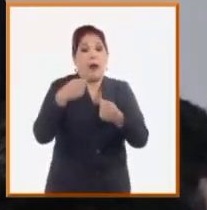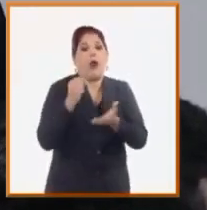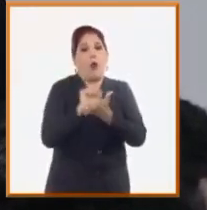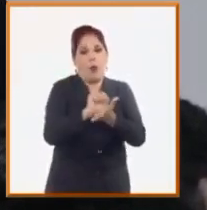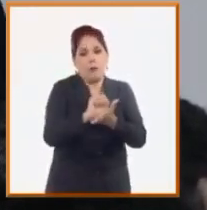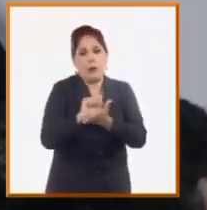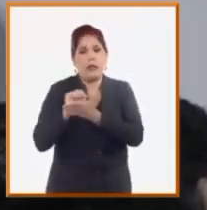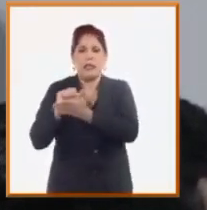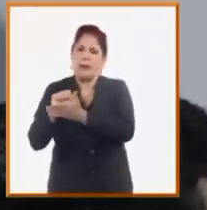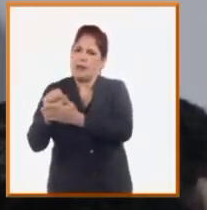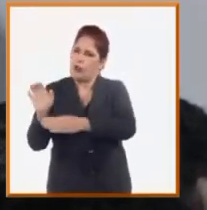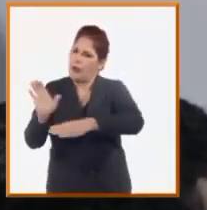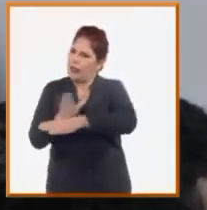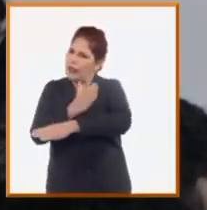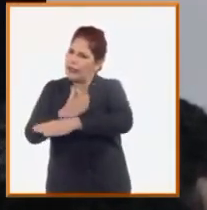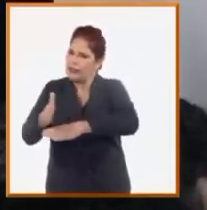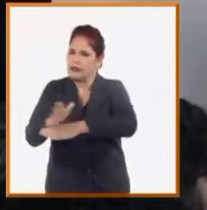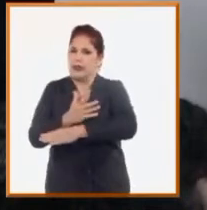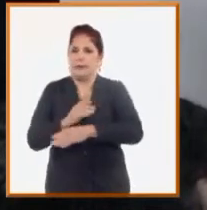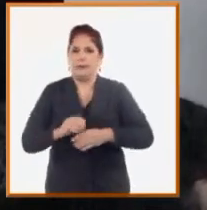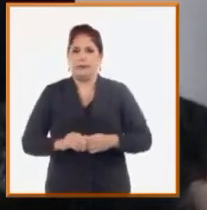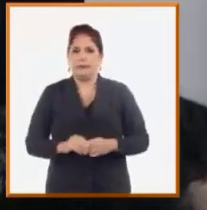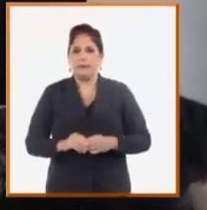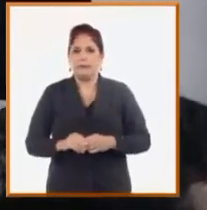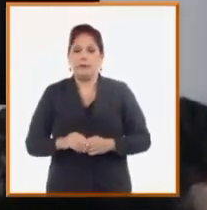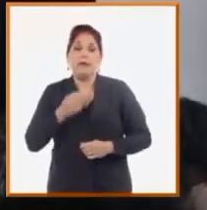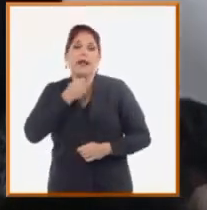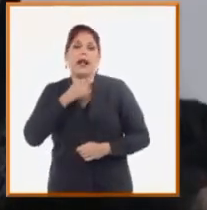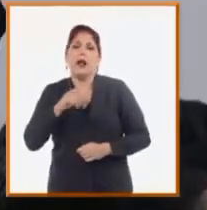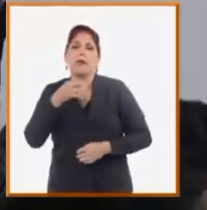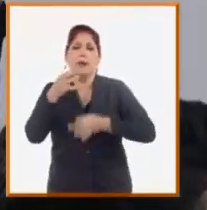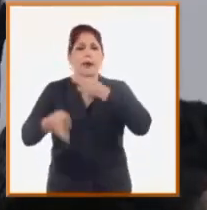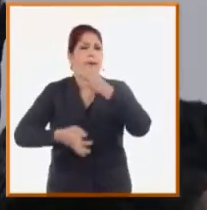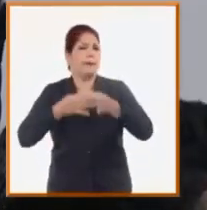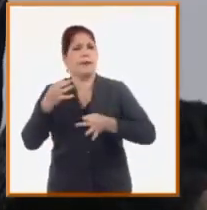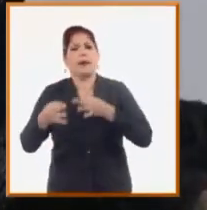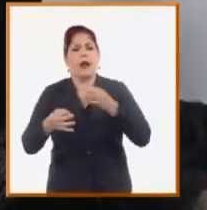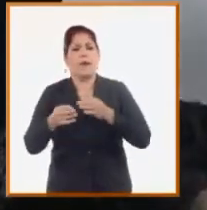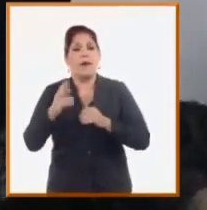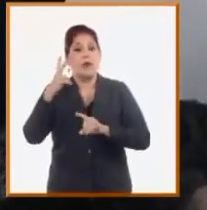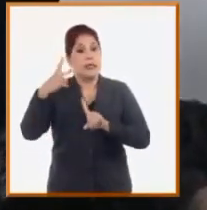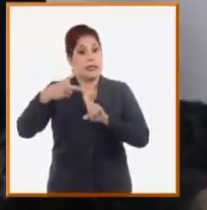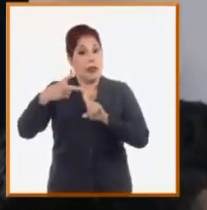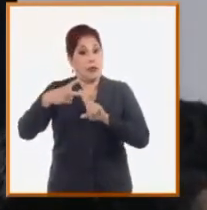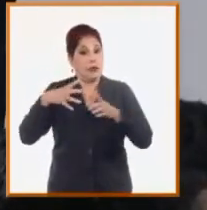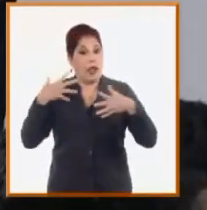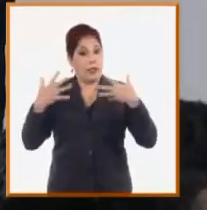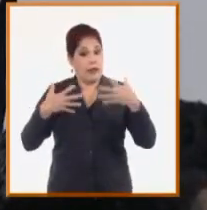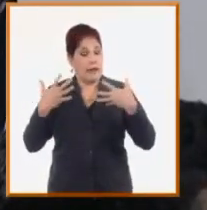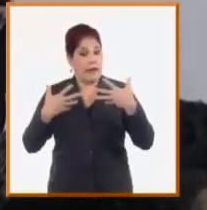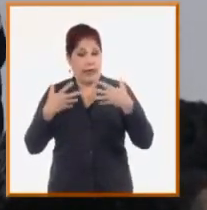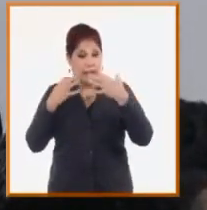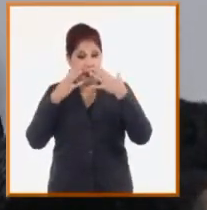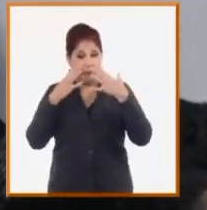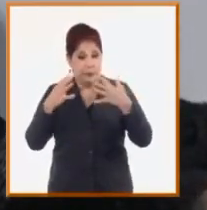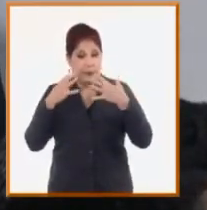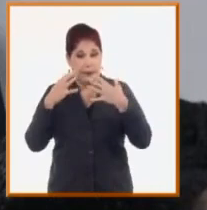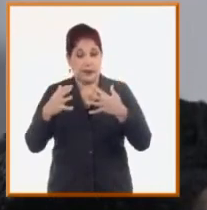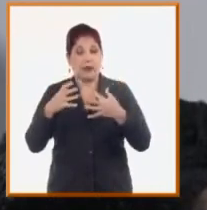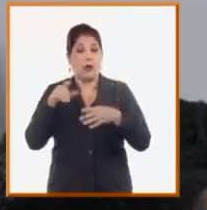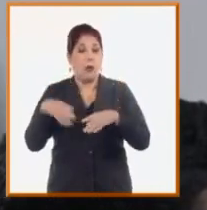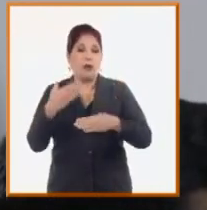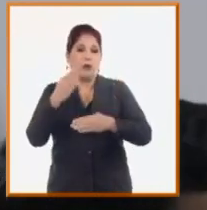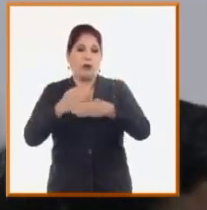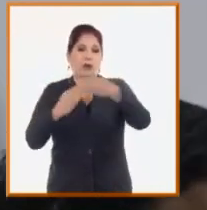esas inversiones generalmente son más pequeñas. Si hablamos, por ejemplo, de la segunda actividad que más representatividad tiene, que es la